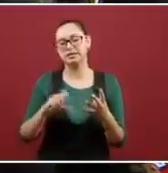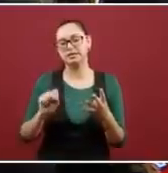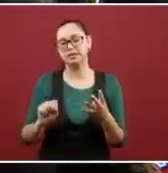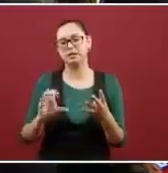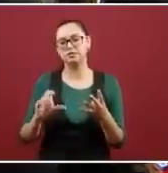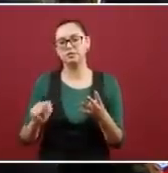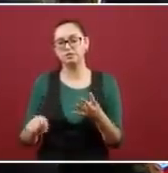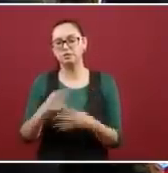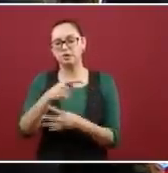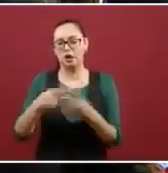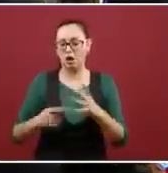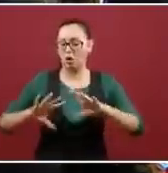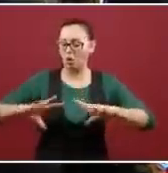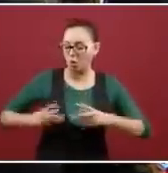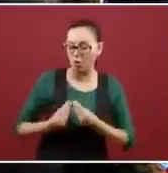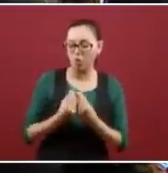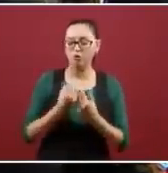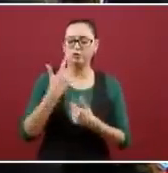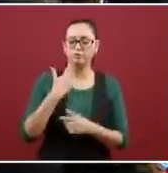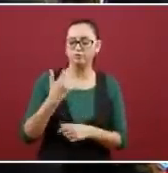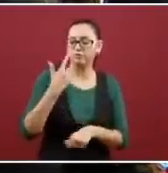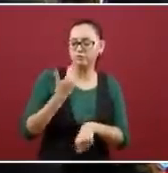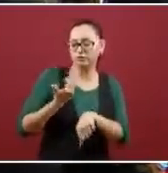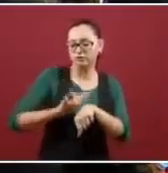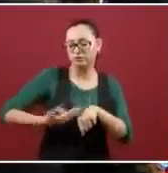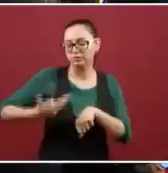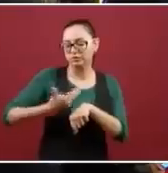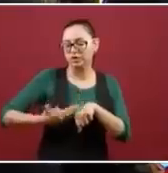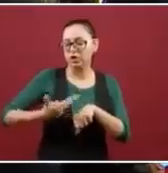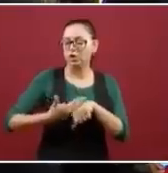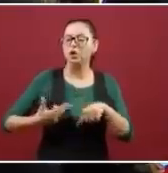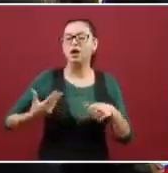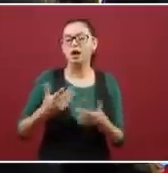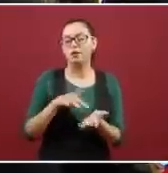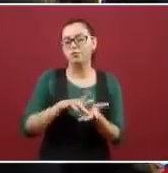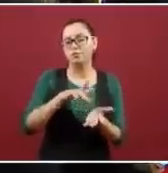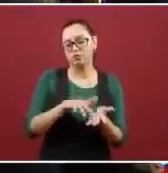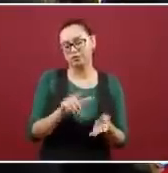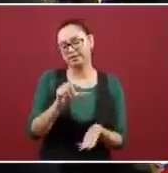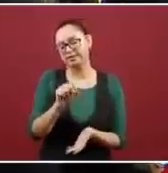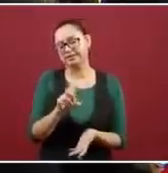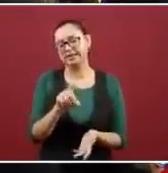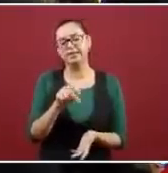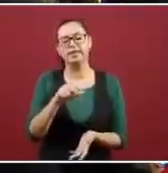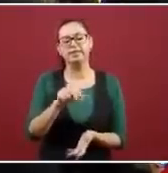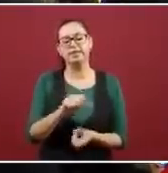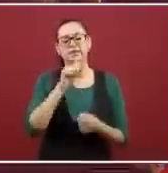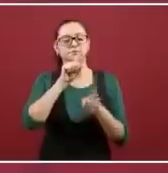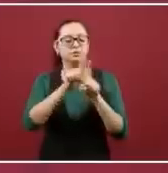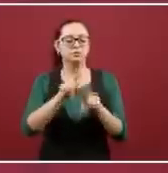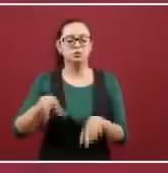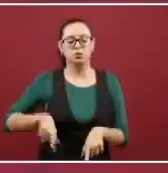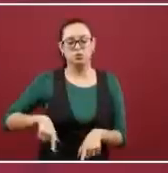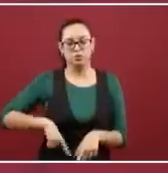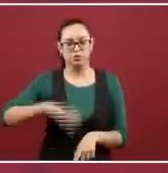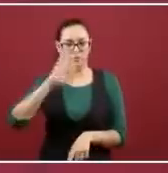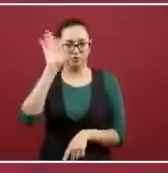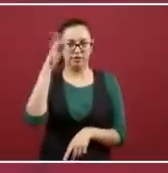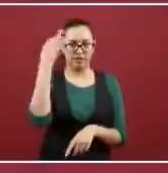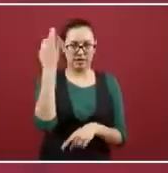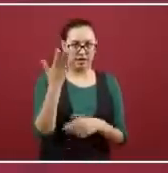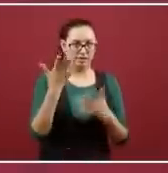el esfuerzo que hace SEDENA, el gobierno federal, para poder materializar esta feria. Esta